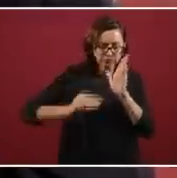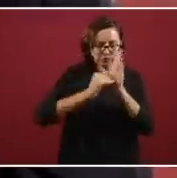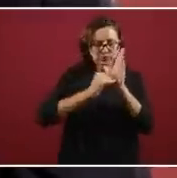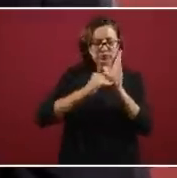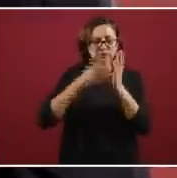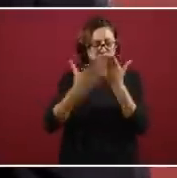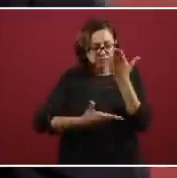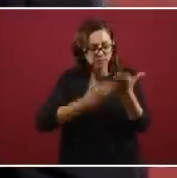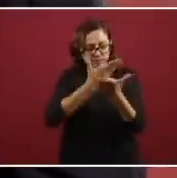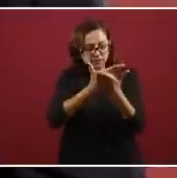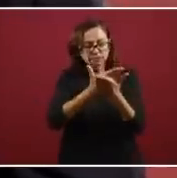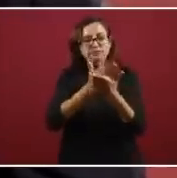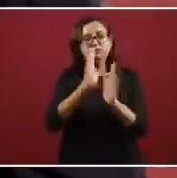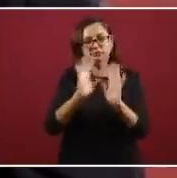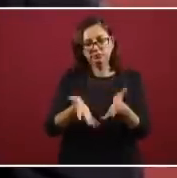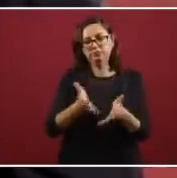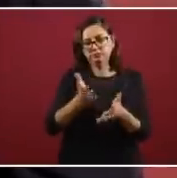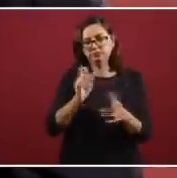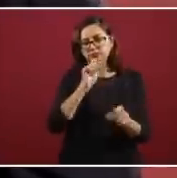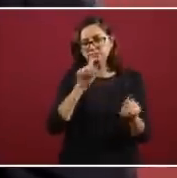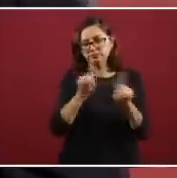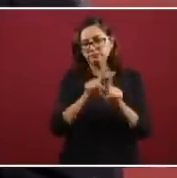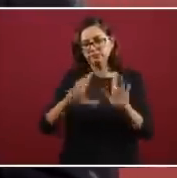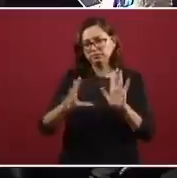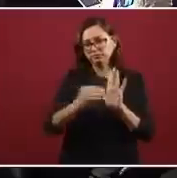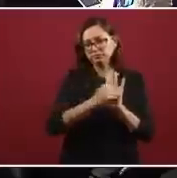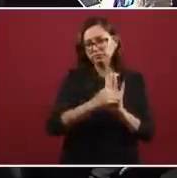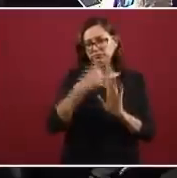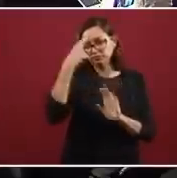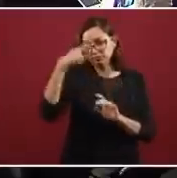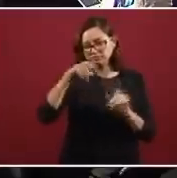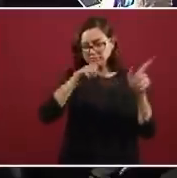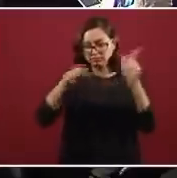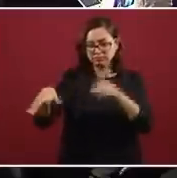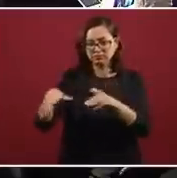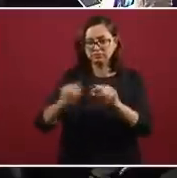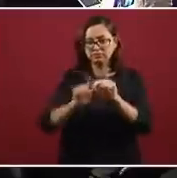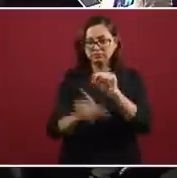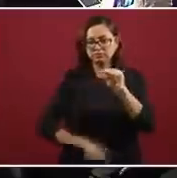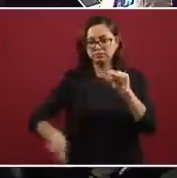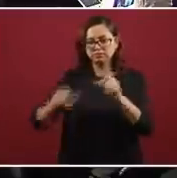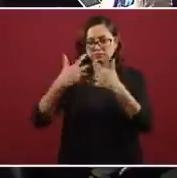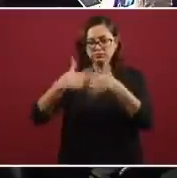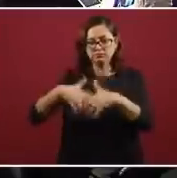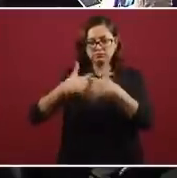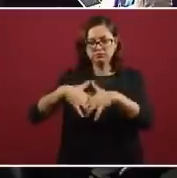proponiendo, un programa integral para la industria nacional